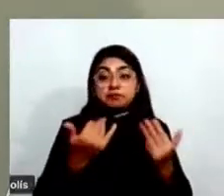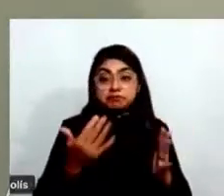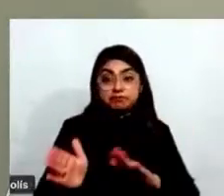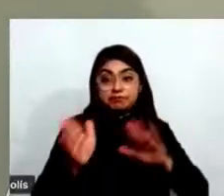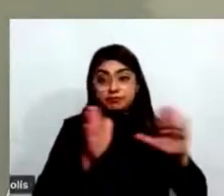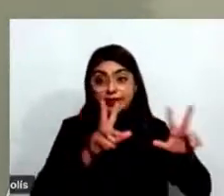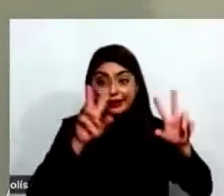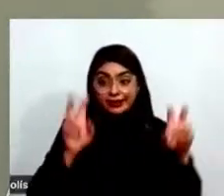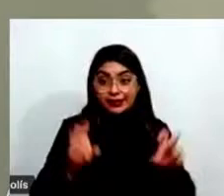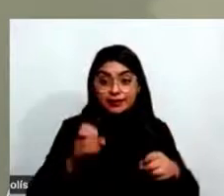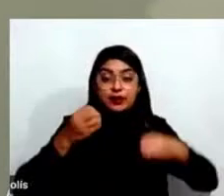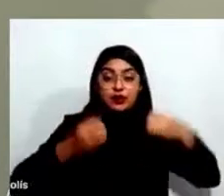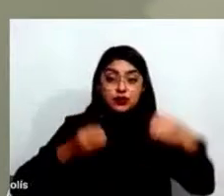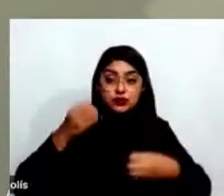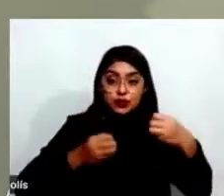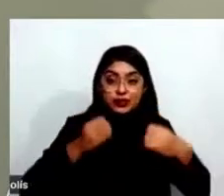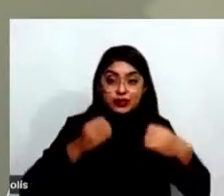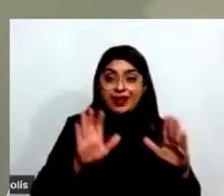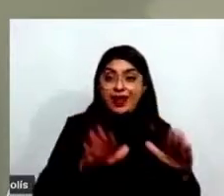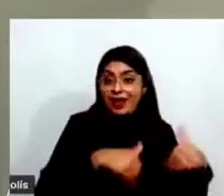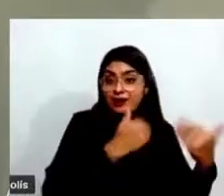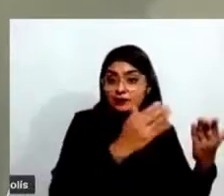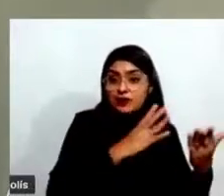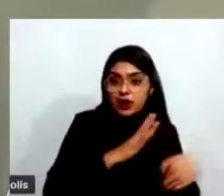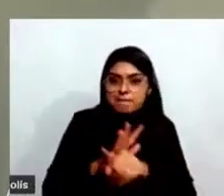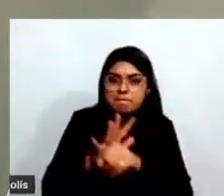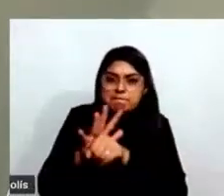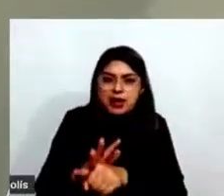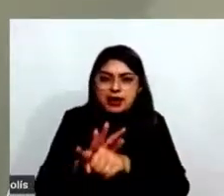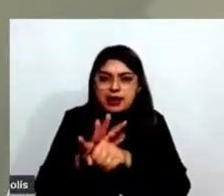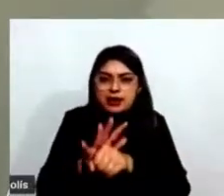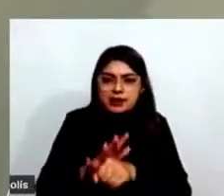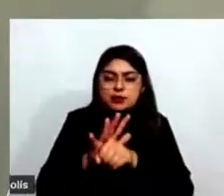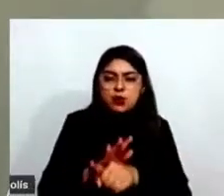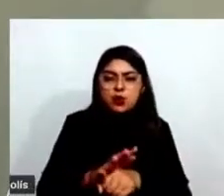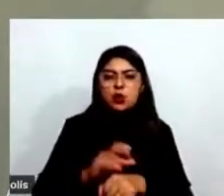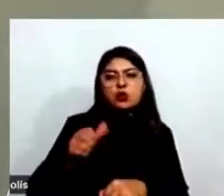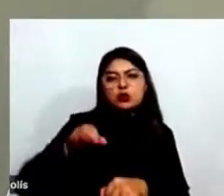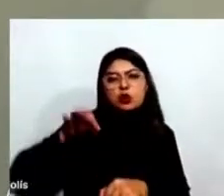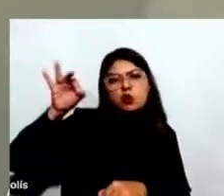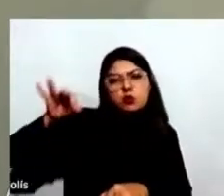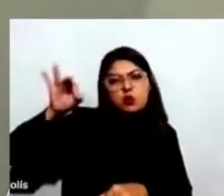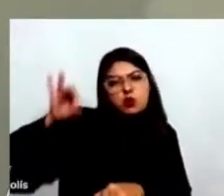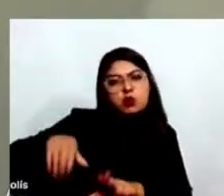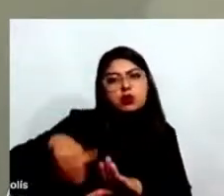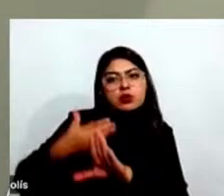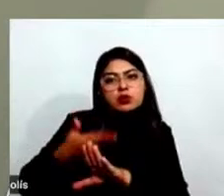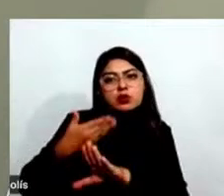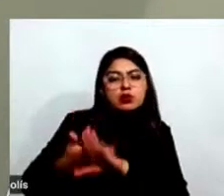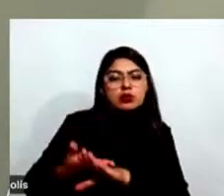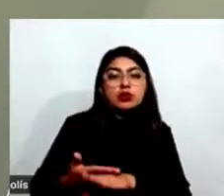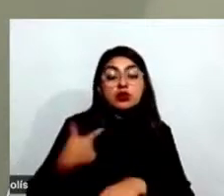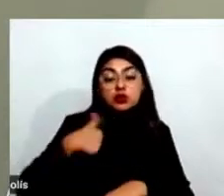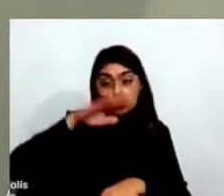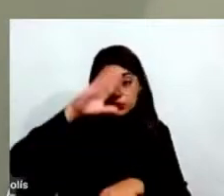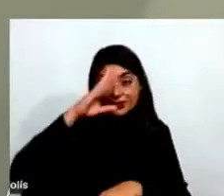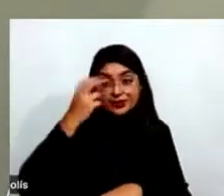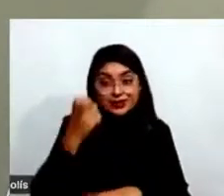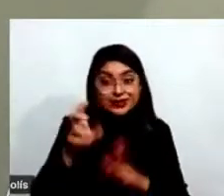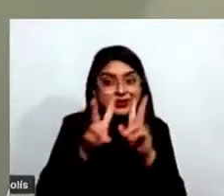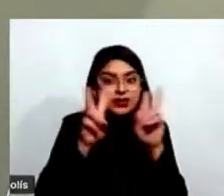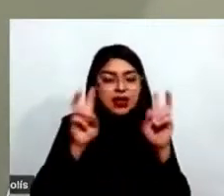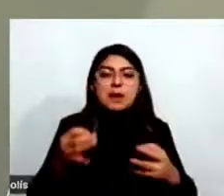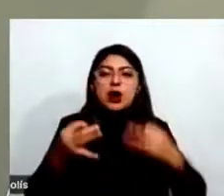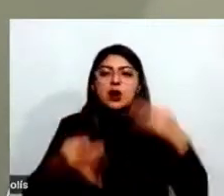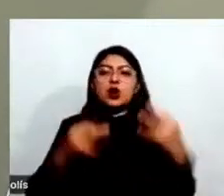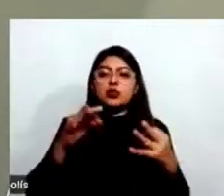externas. Y aquí es un tema que yo creo que la Corte no ha terminado de abordar, porque los casos en